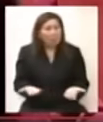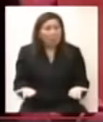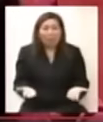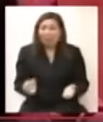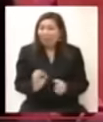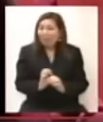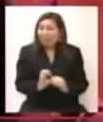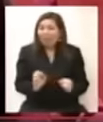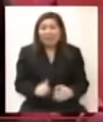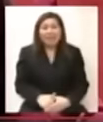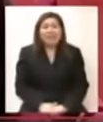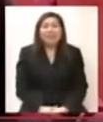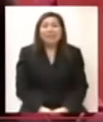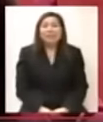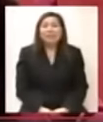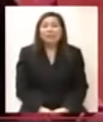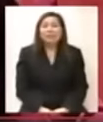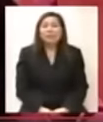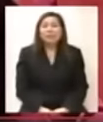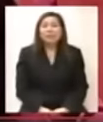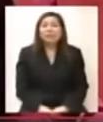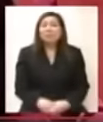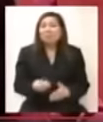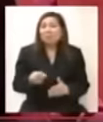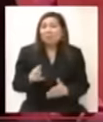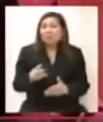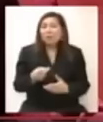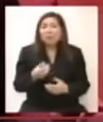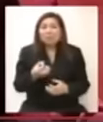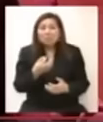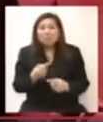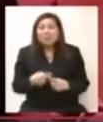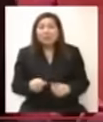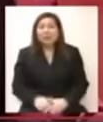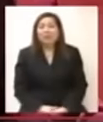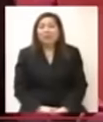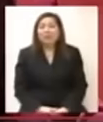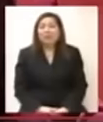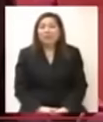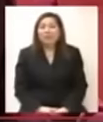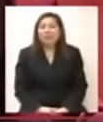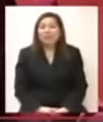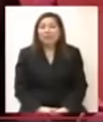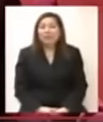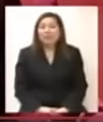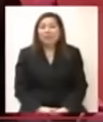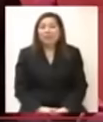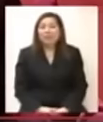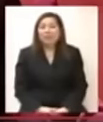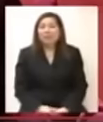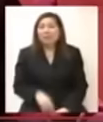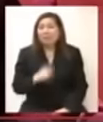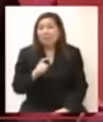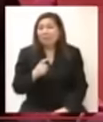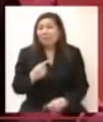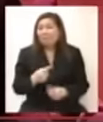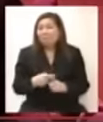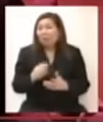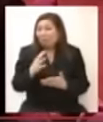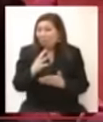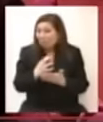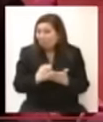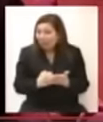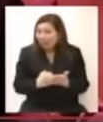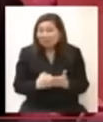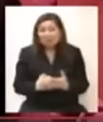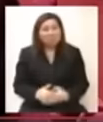hay algunas afirmaciones que dice que cre al consumo seguramente por la necesidad pero que haya bajado